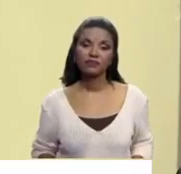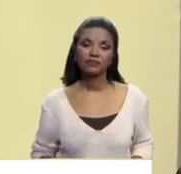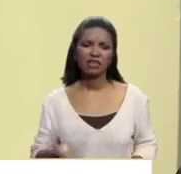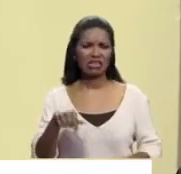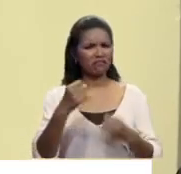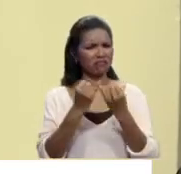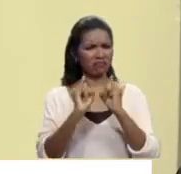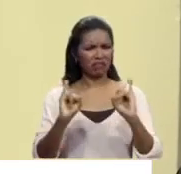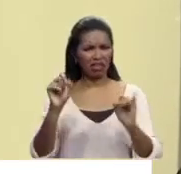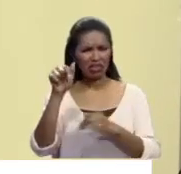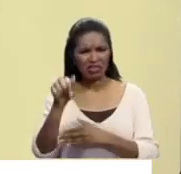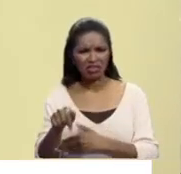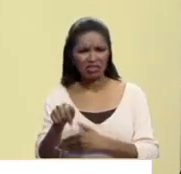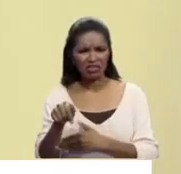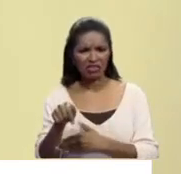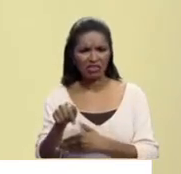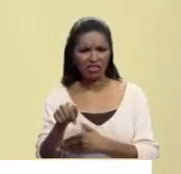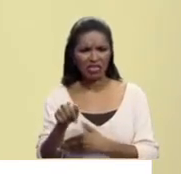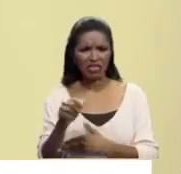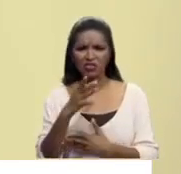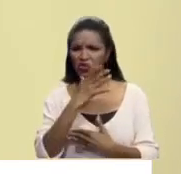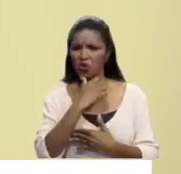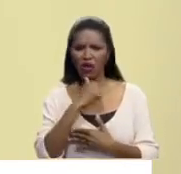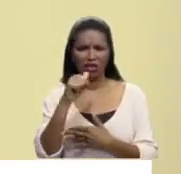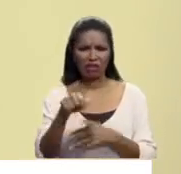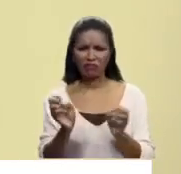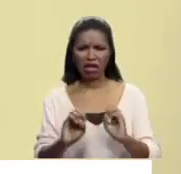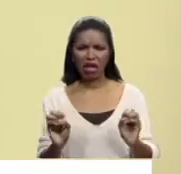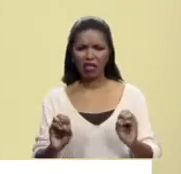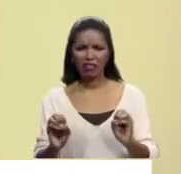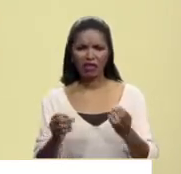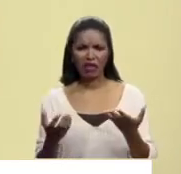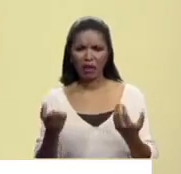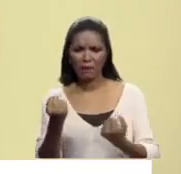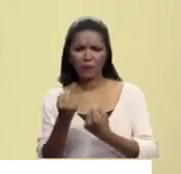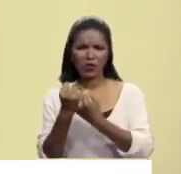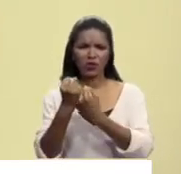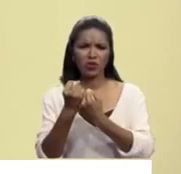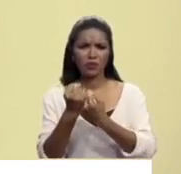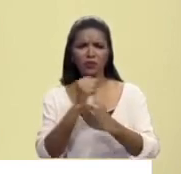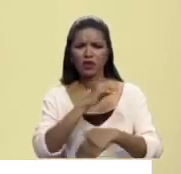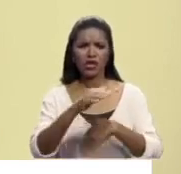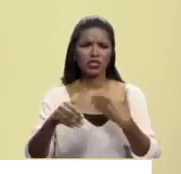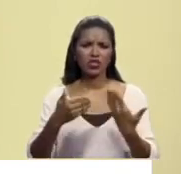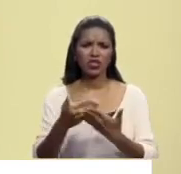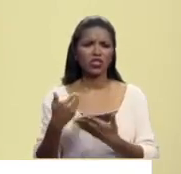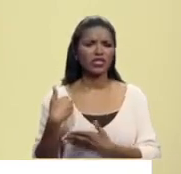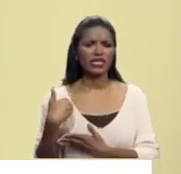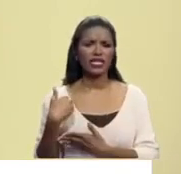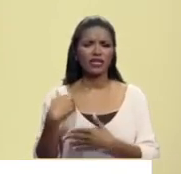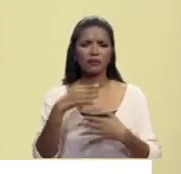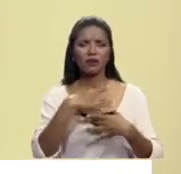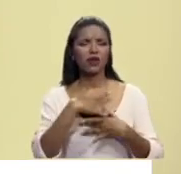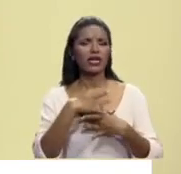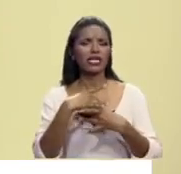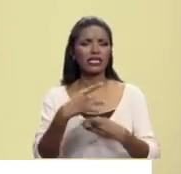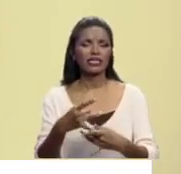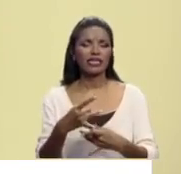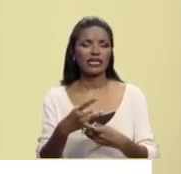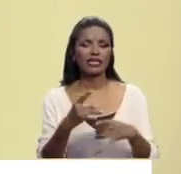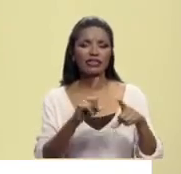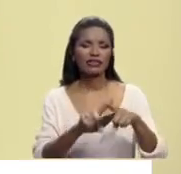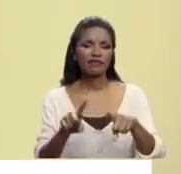los independientes no existen, porque todos tenemos intereses de una forma o de